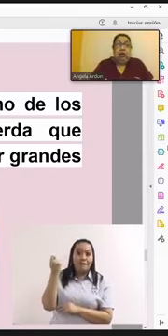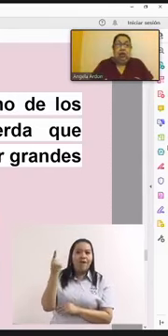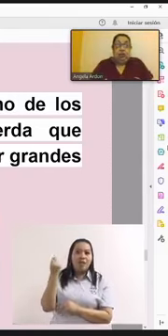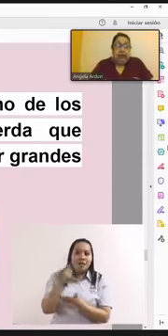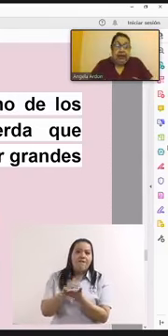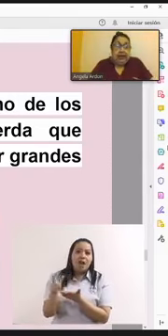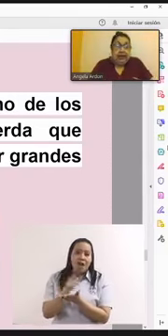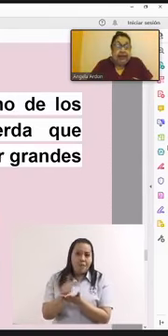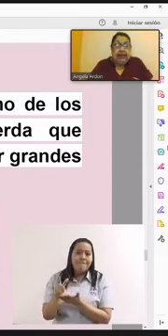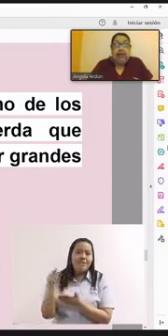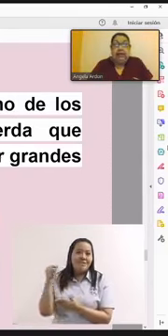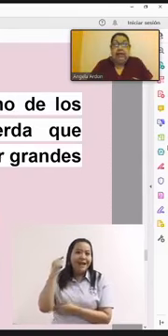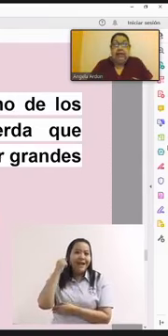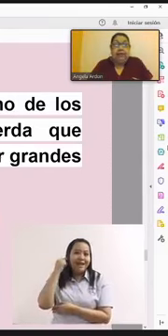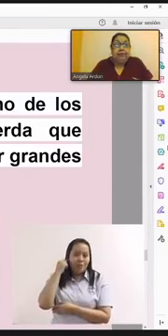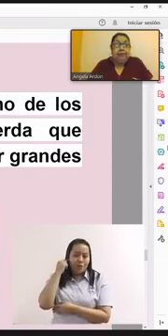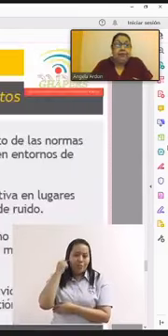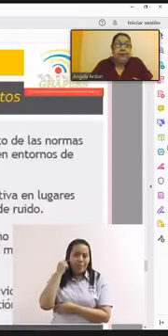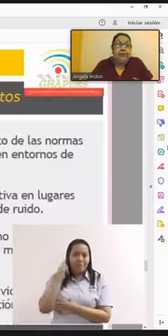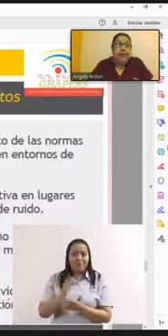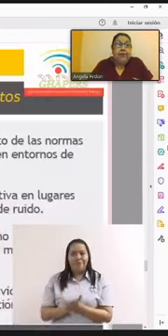del oído. La siguiente, Laurita.